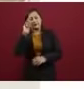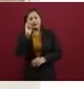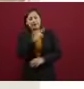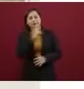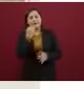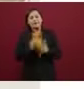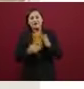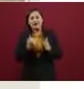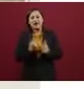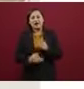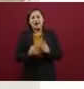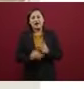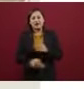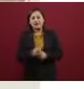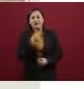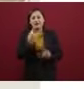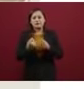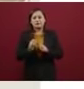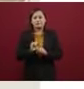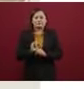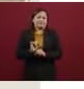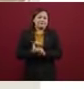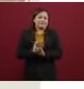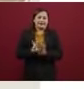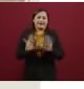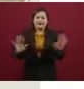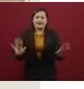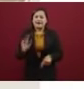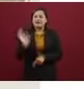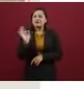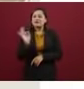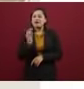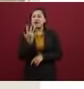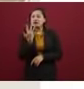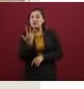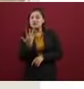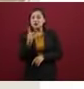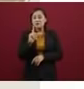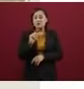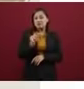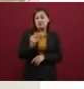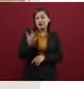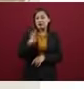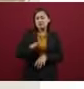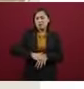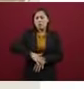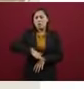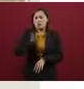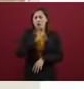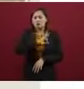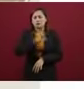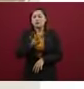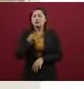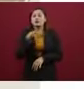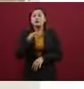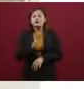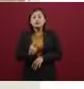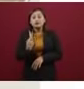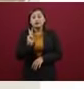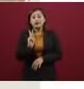por supuesto que faltan regiones, porque podrían ser 50 o 75, lamentablemente. Pero